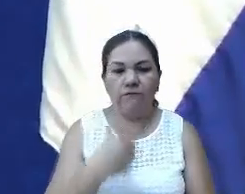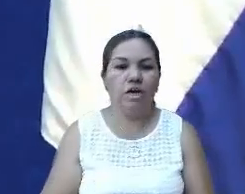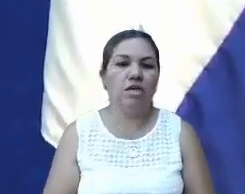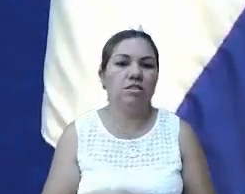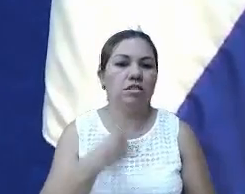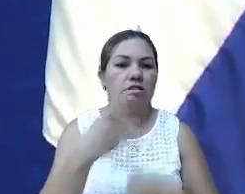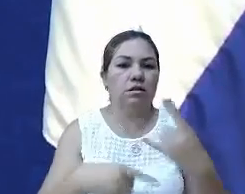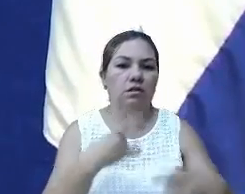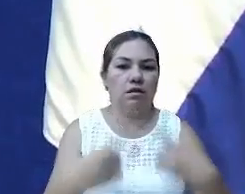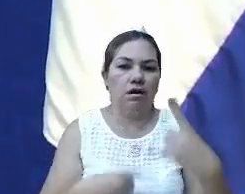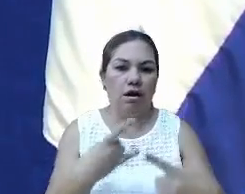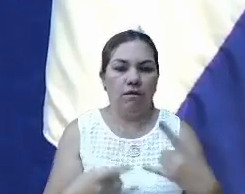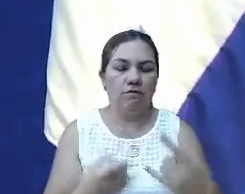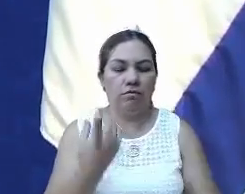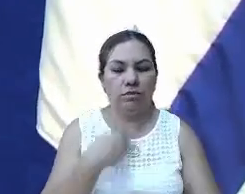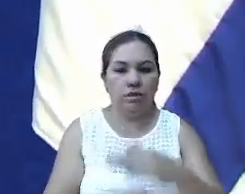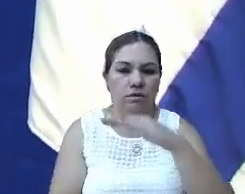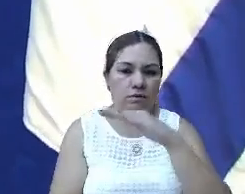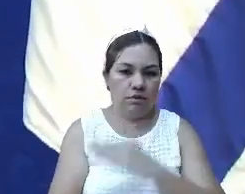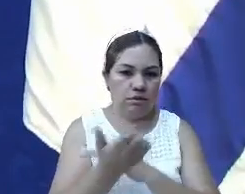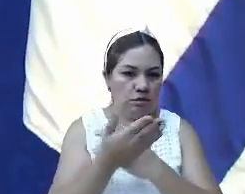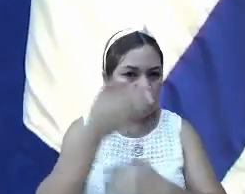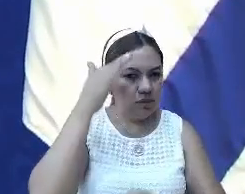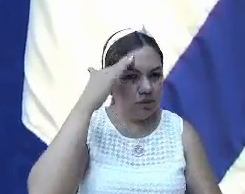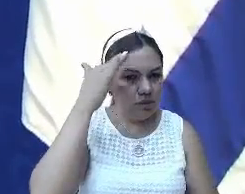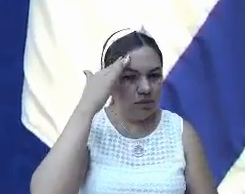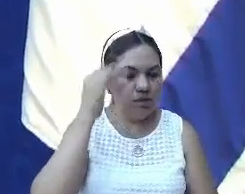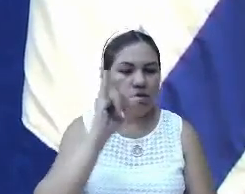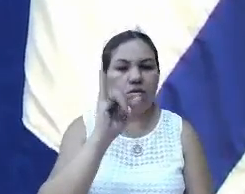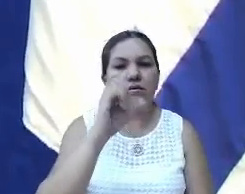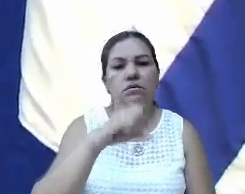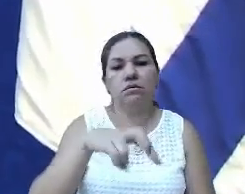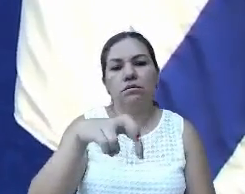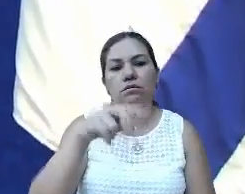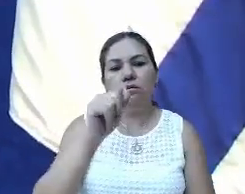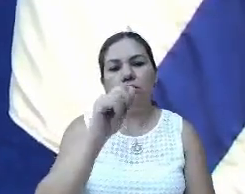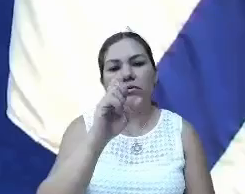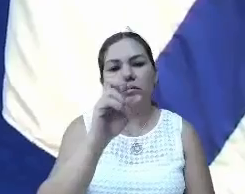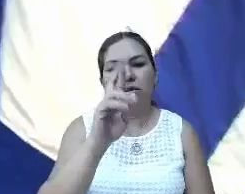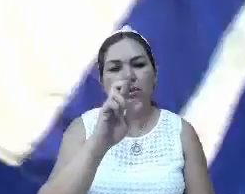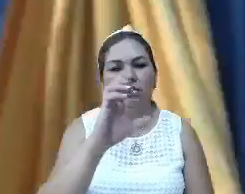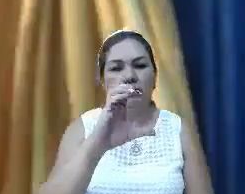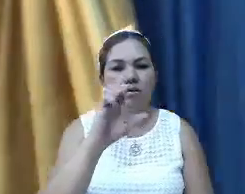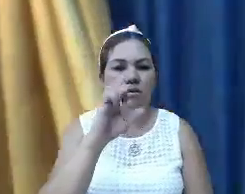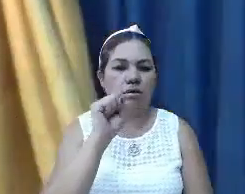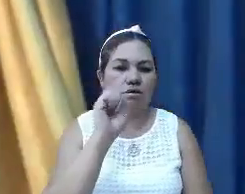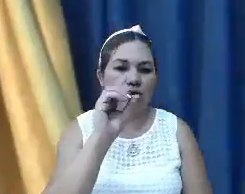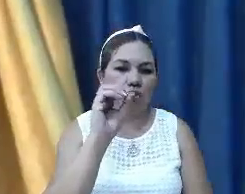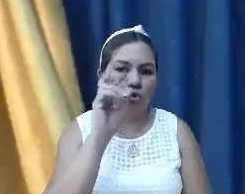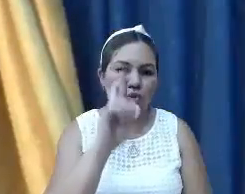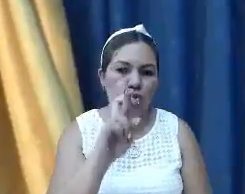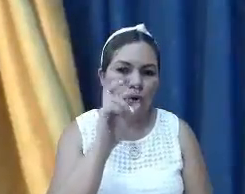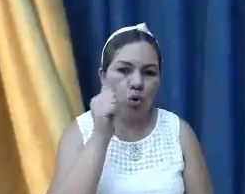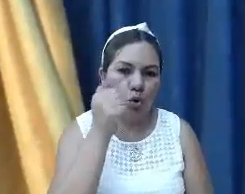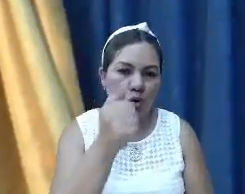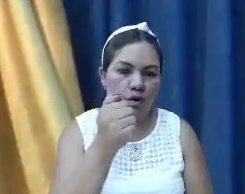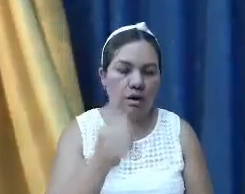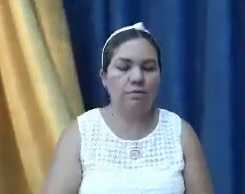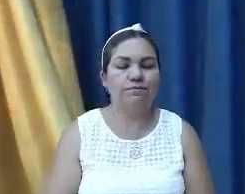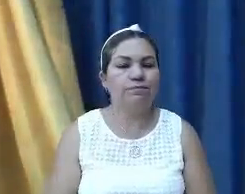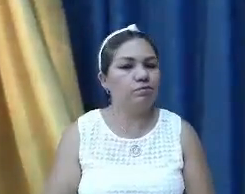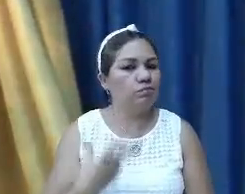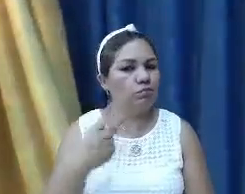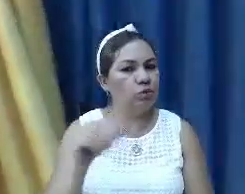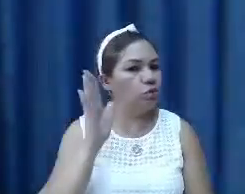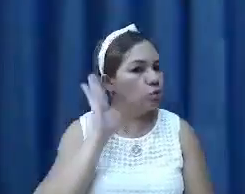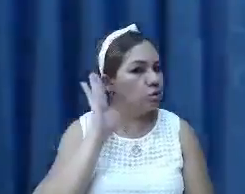tiene que levantar con la mentalidad intercesora de estas parteras. Estas parteras no oyeron la